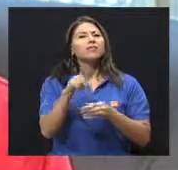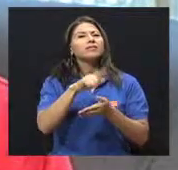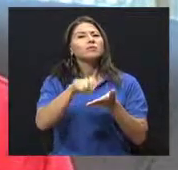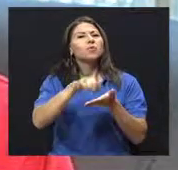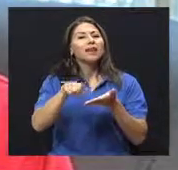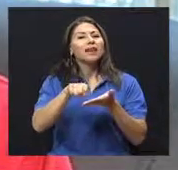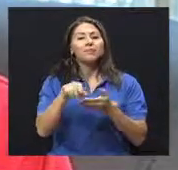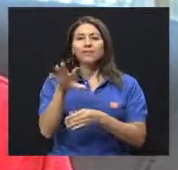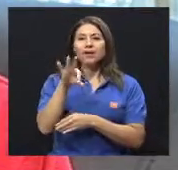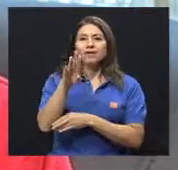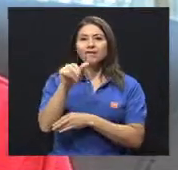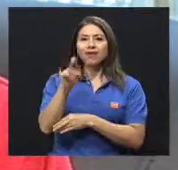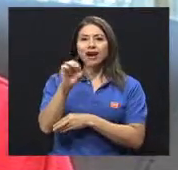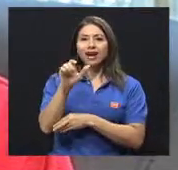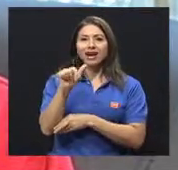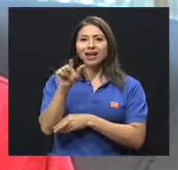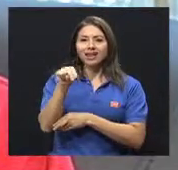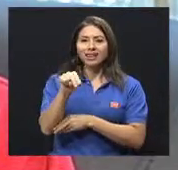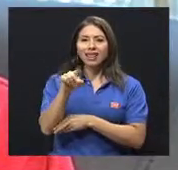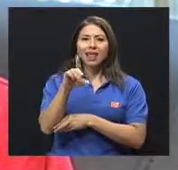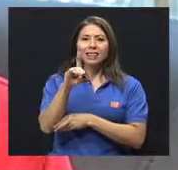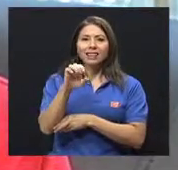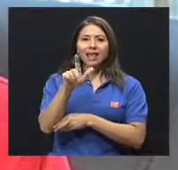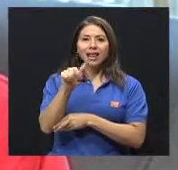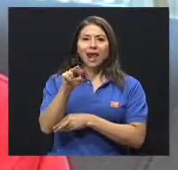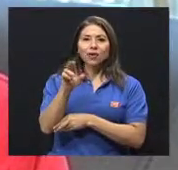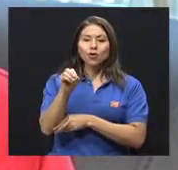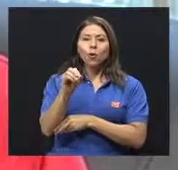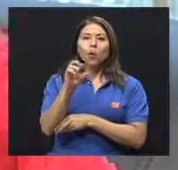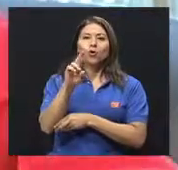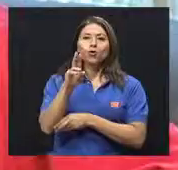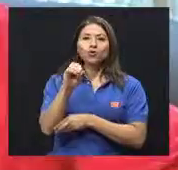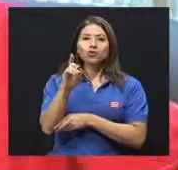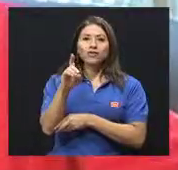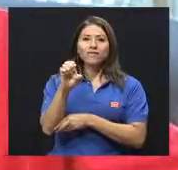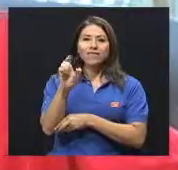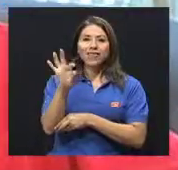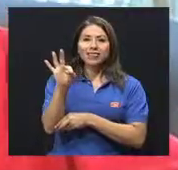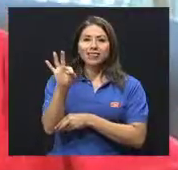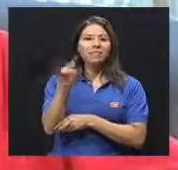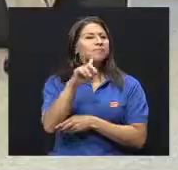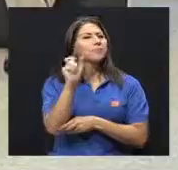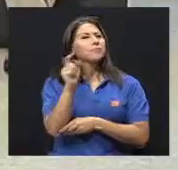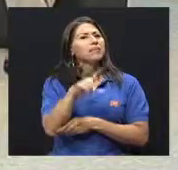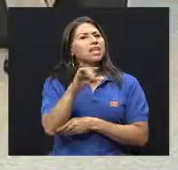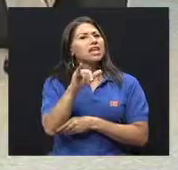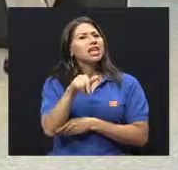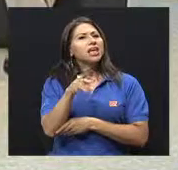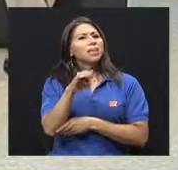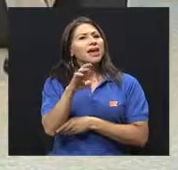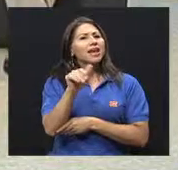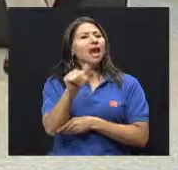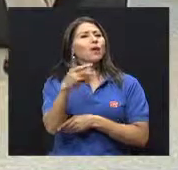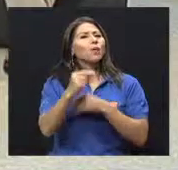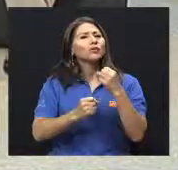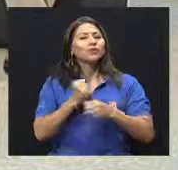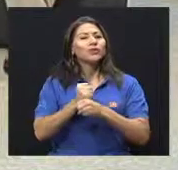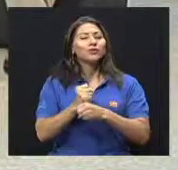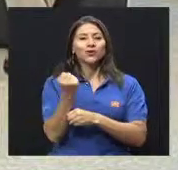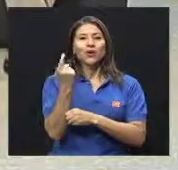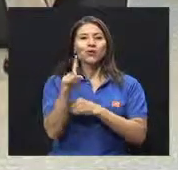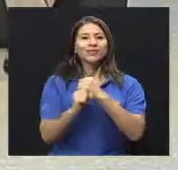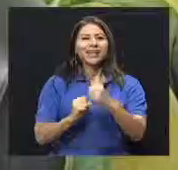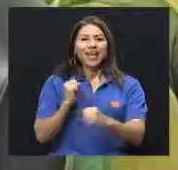escuela estás? En la Franklin Delano Roosevelt. Y Jimena, ¿vos cuántos años tenés? Yo tengo 11 años,